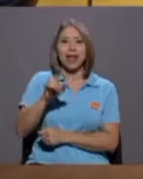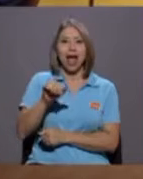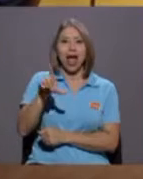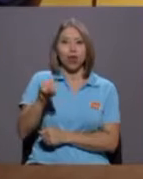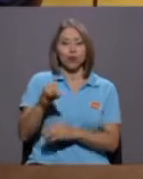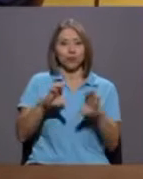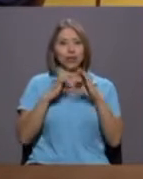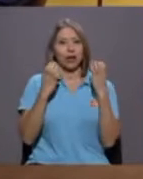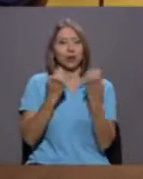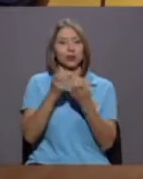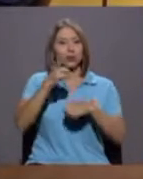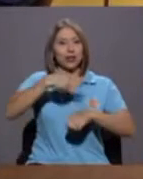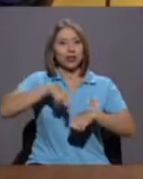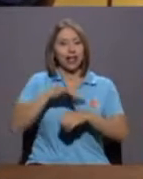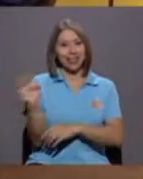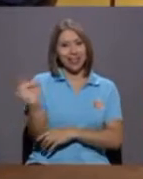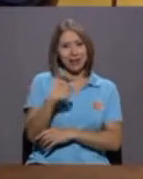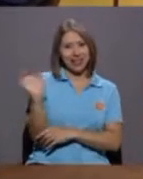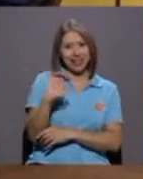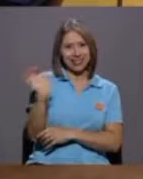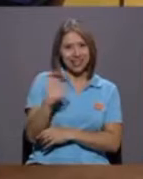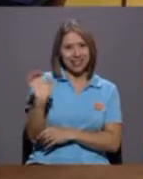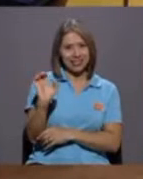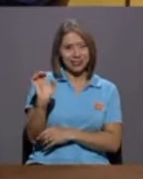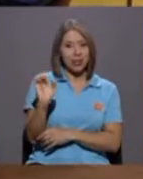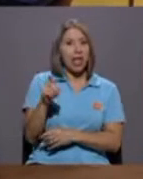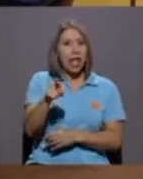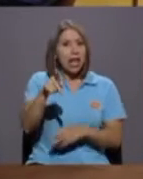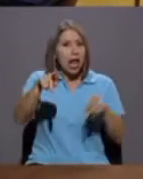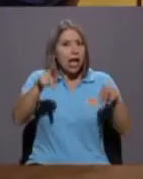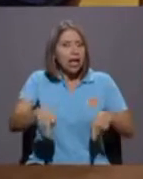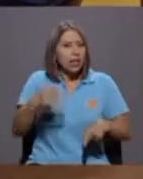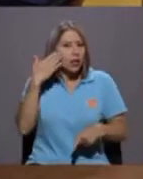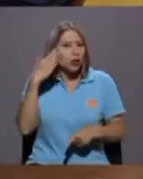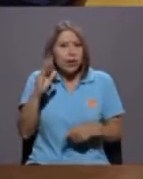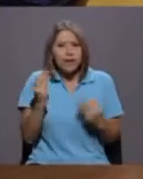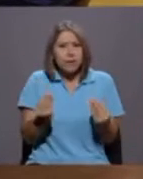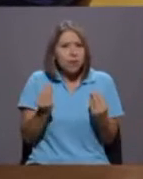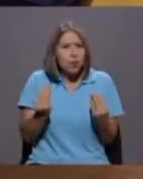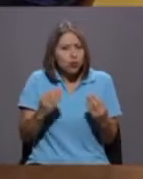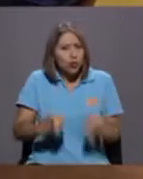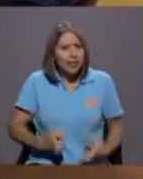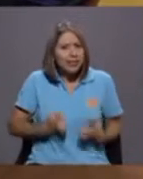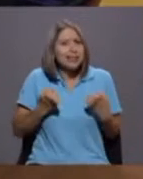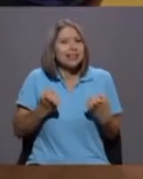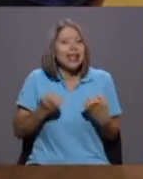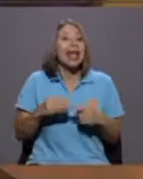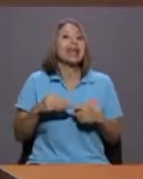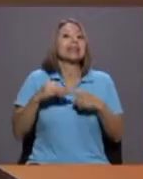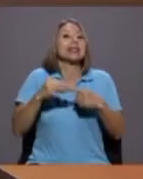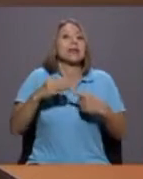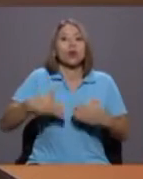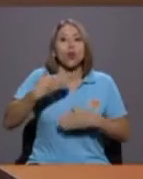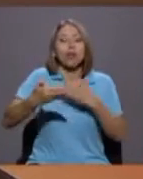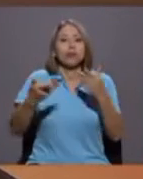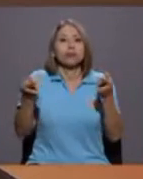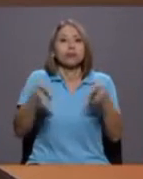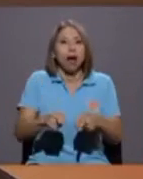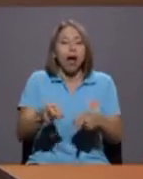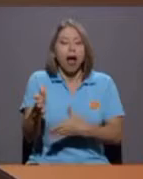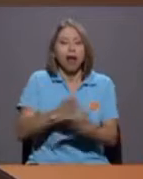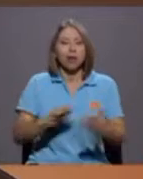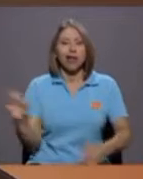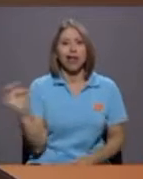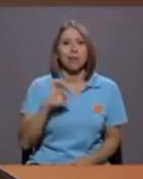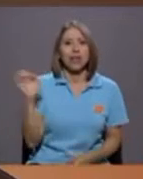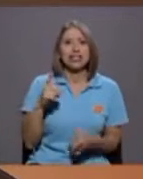de Emergencias, que es algo que la gente no sabe mucho que existe, excepto cuando viene la emergencia y entonces